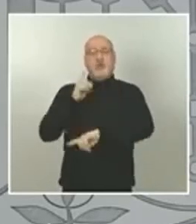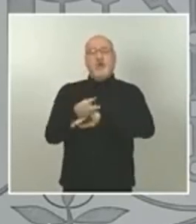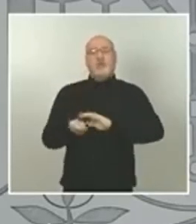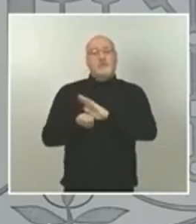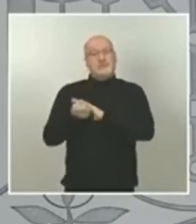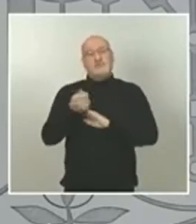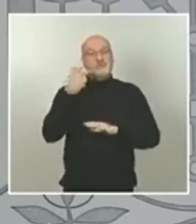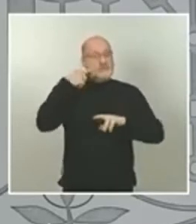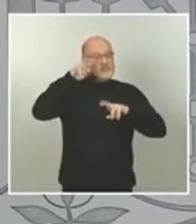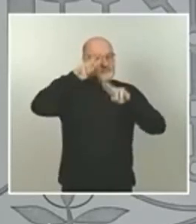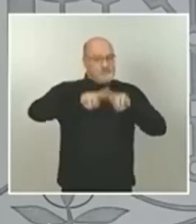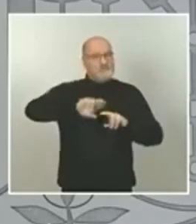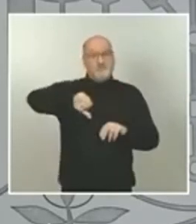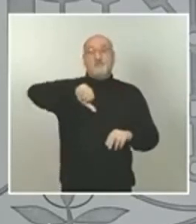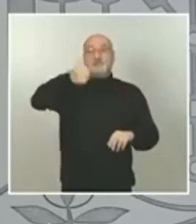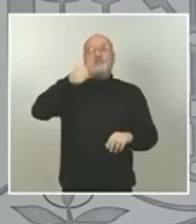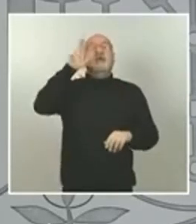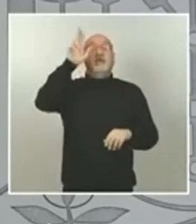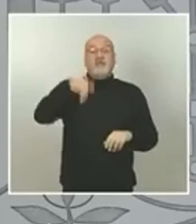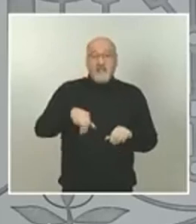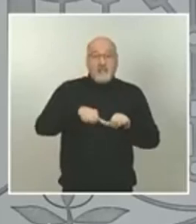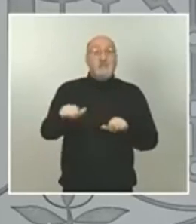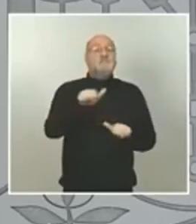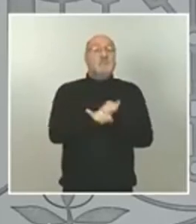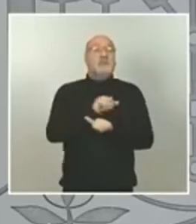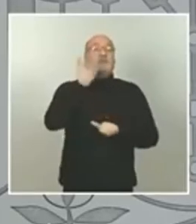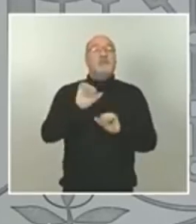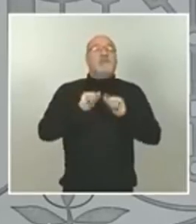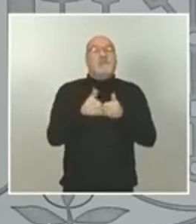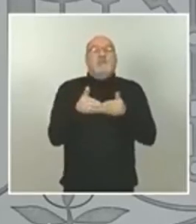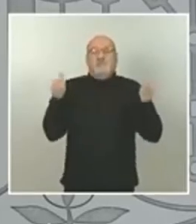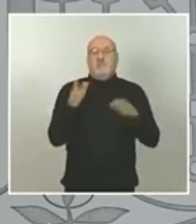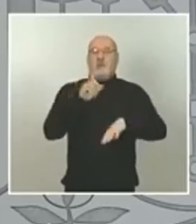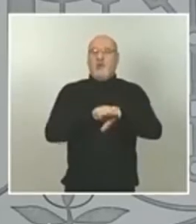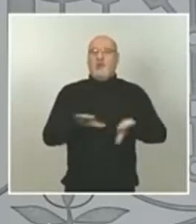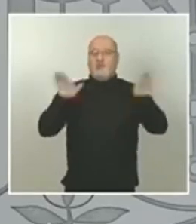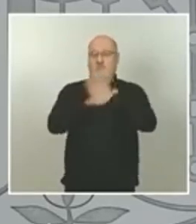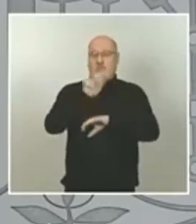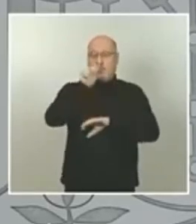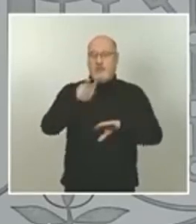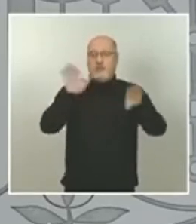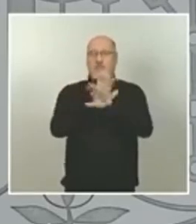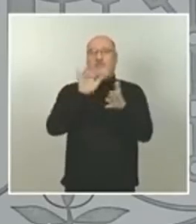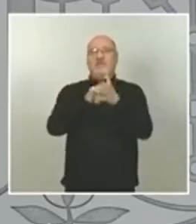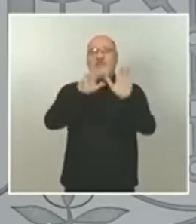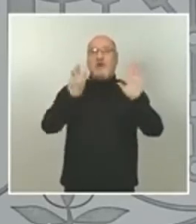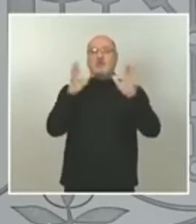ser ratificada, y esperamos que así sea, entrará en vigor a las 0 horas del día 8 de